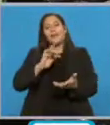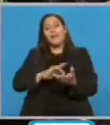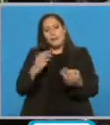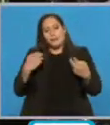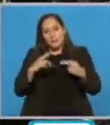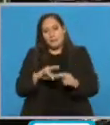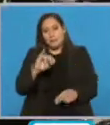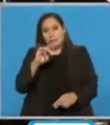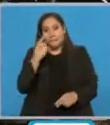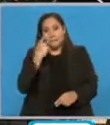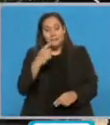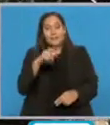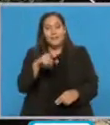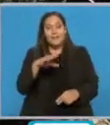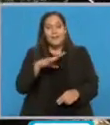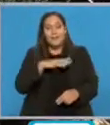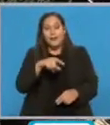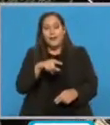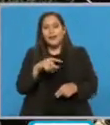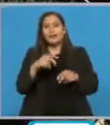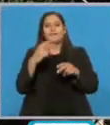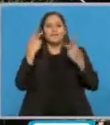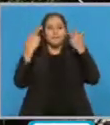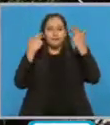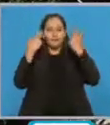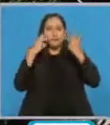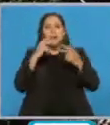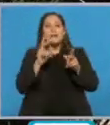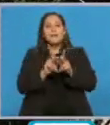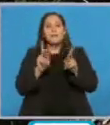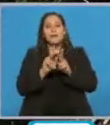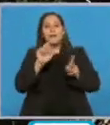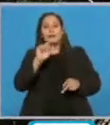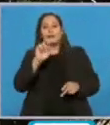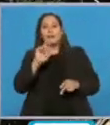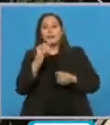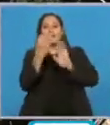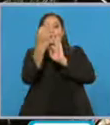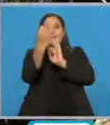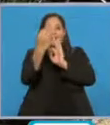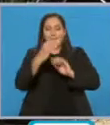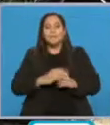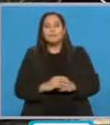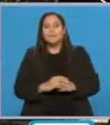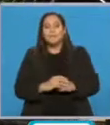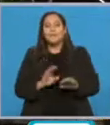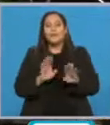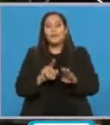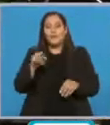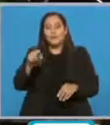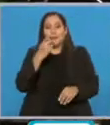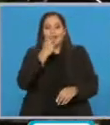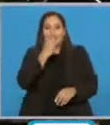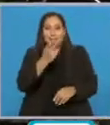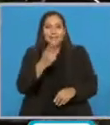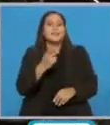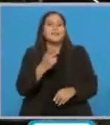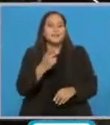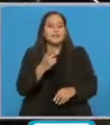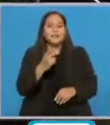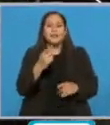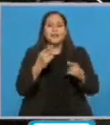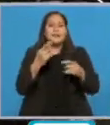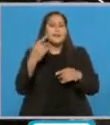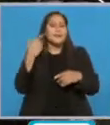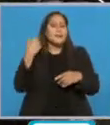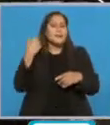Pues sí, mire, hasta aquí tiene la estética enfrente del Parque Asturias y la verdad, pues como dice el maestro, es legendaria